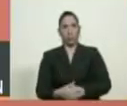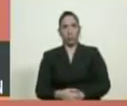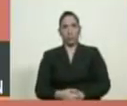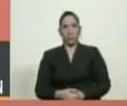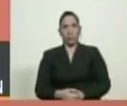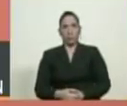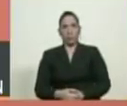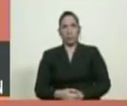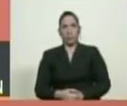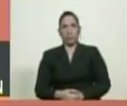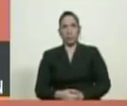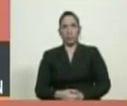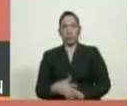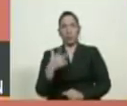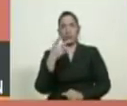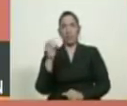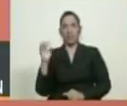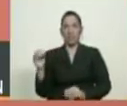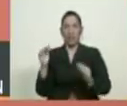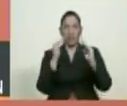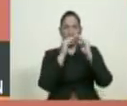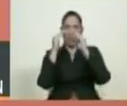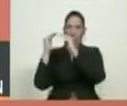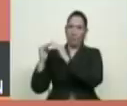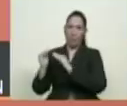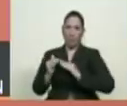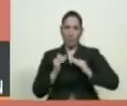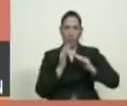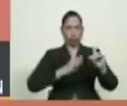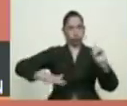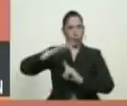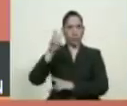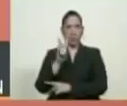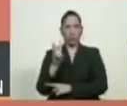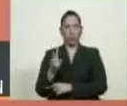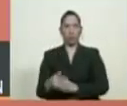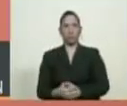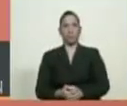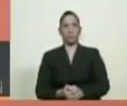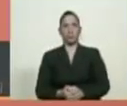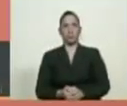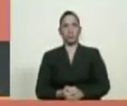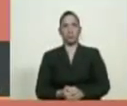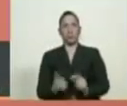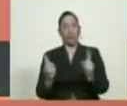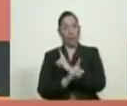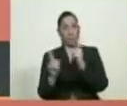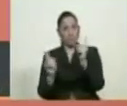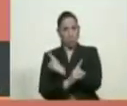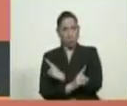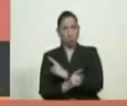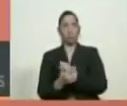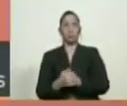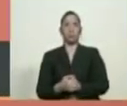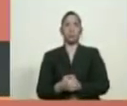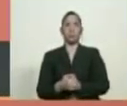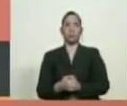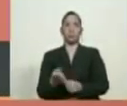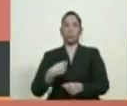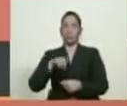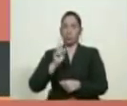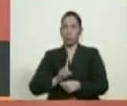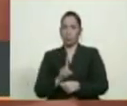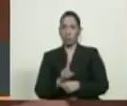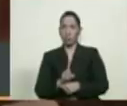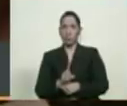masificación. Vamos a hacer 300 franquicias de casa de cambio en todo el territorio nacional, y el primer día de operaciones de este nuevo sistema de